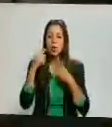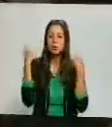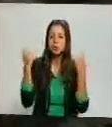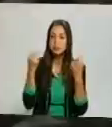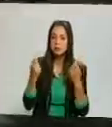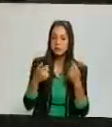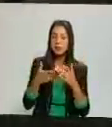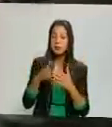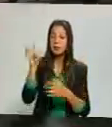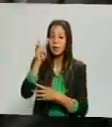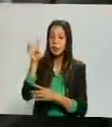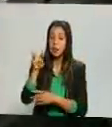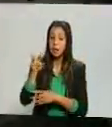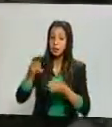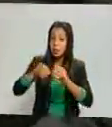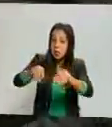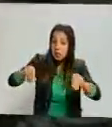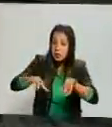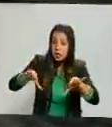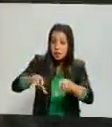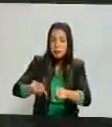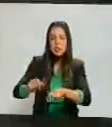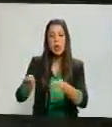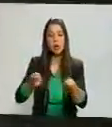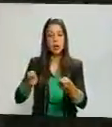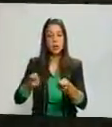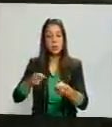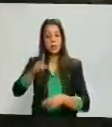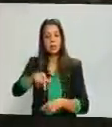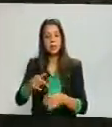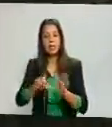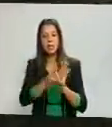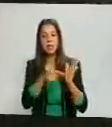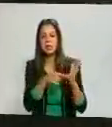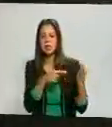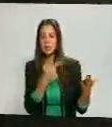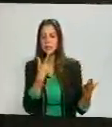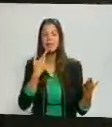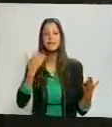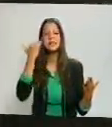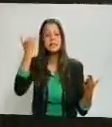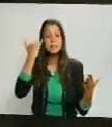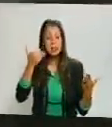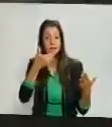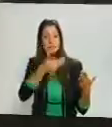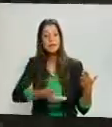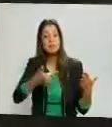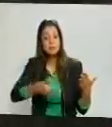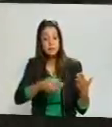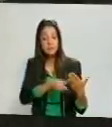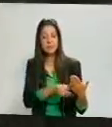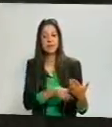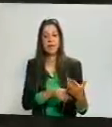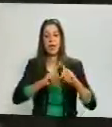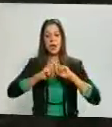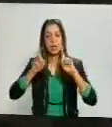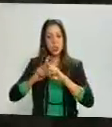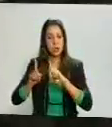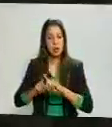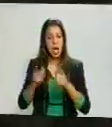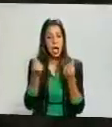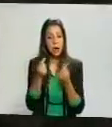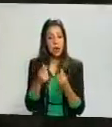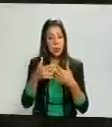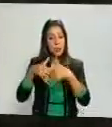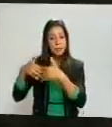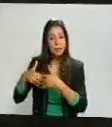como territorio del arco minero. A su vez, precisó que esta ley dará grandes aportes a la diversificación de la economía